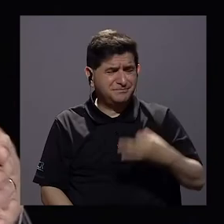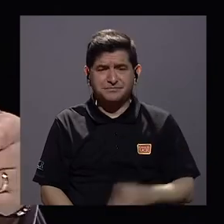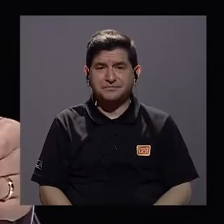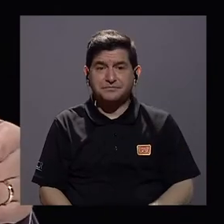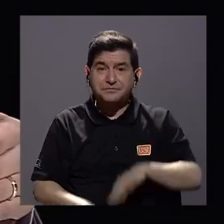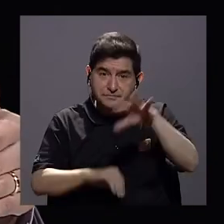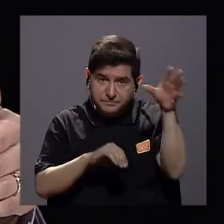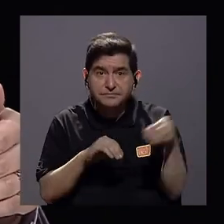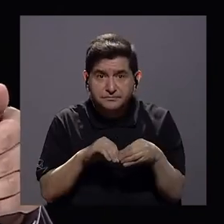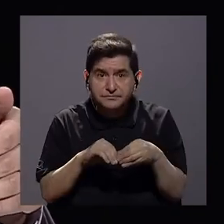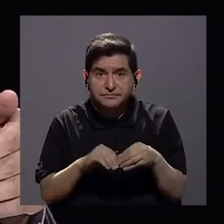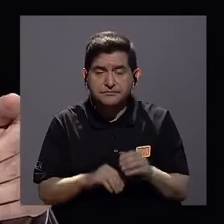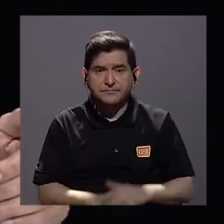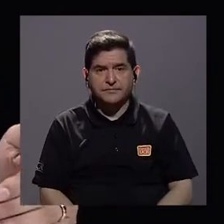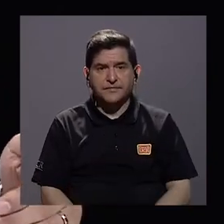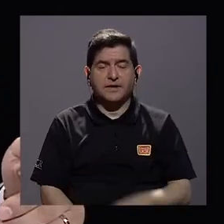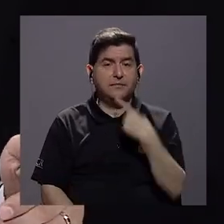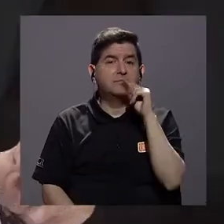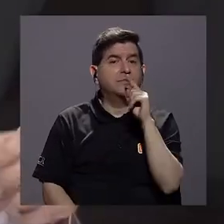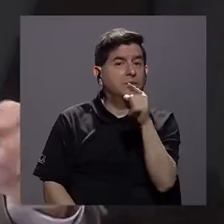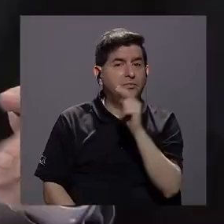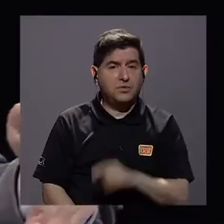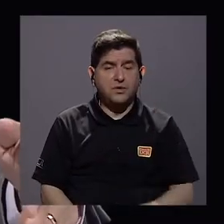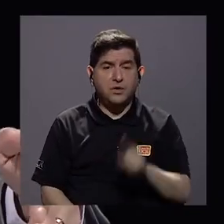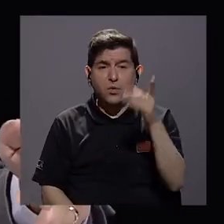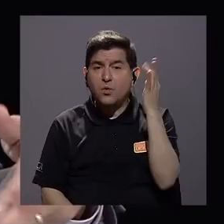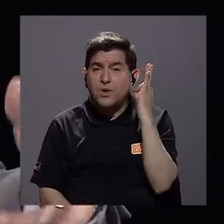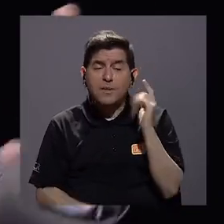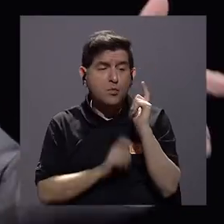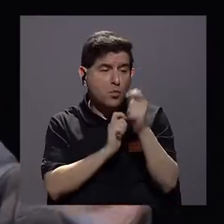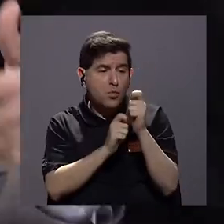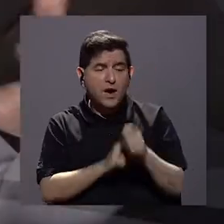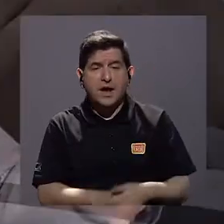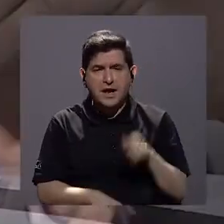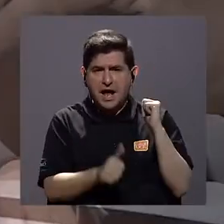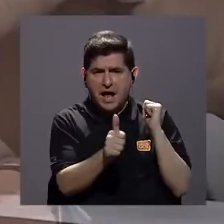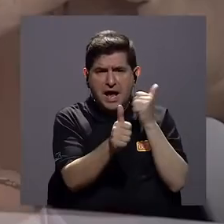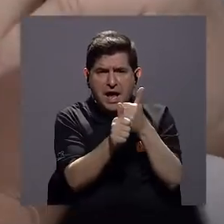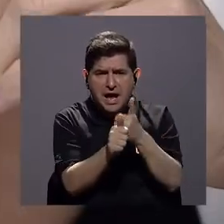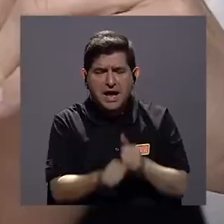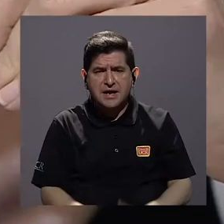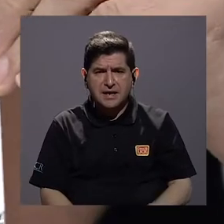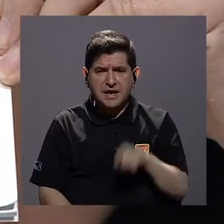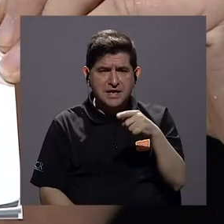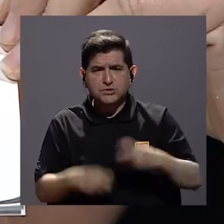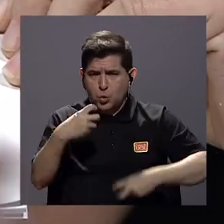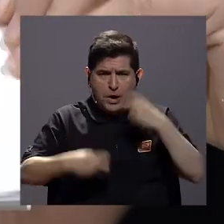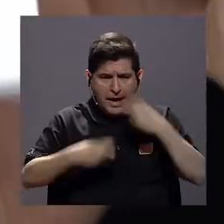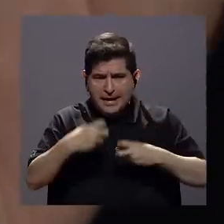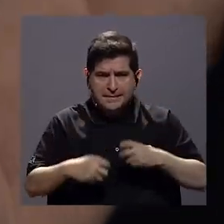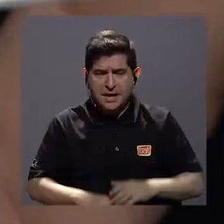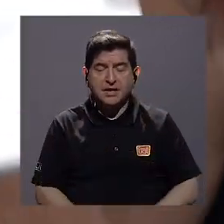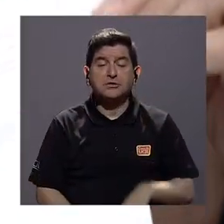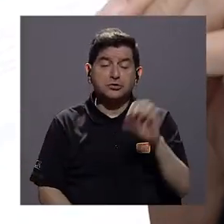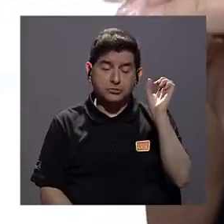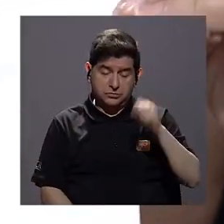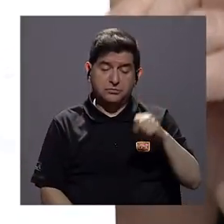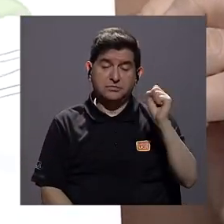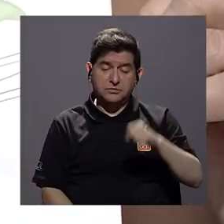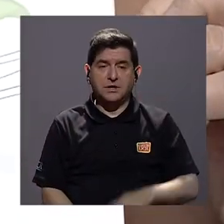además, como decía usted, si una mujer está pescando, la van a perseguir y la van a criminalizar. Así es. Esto ayudaría. Así es. Y eso